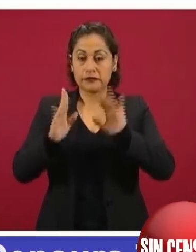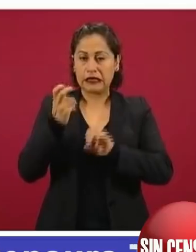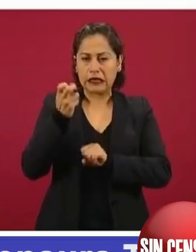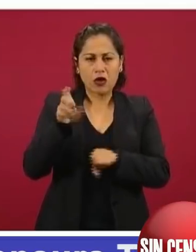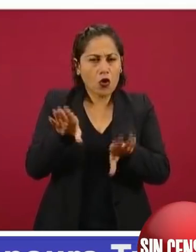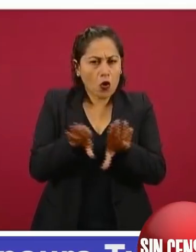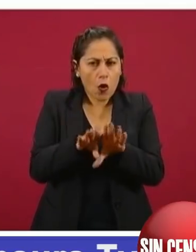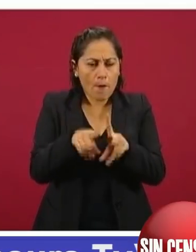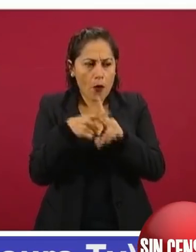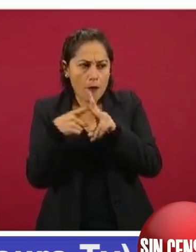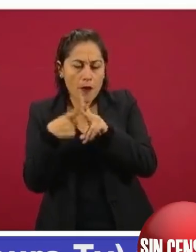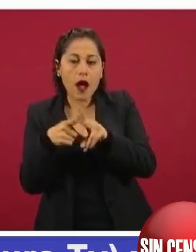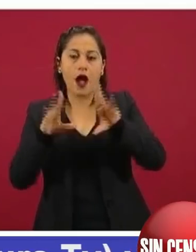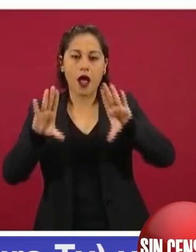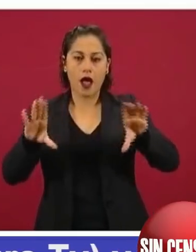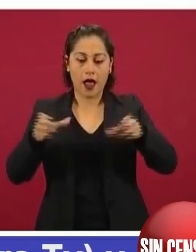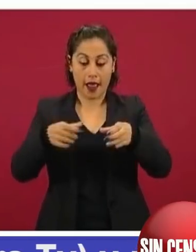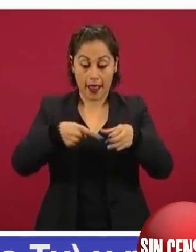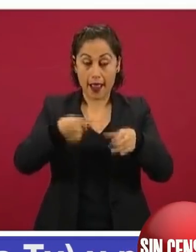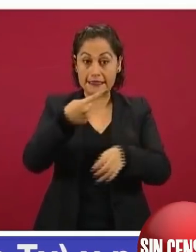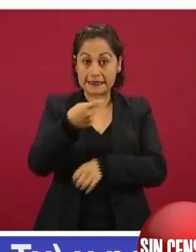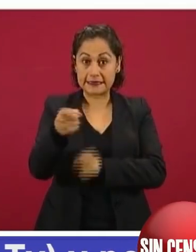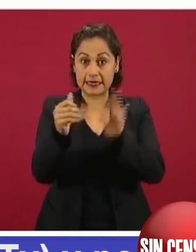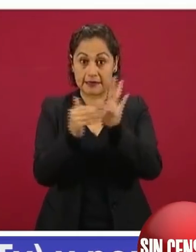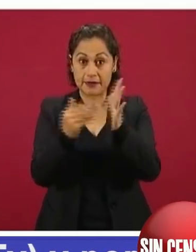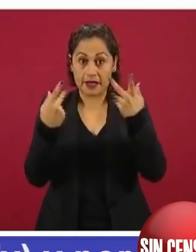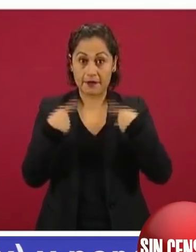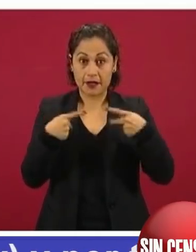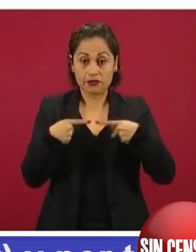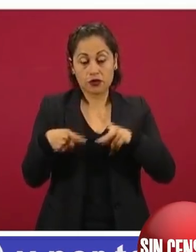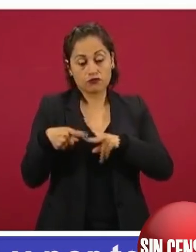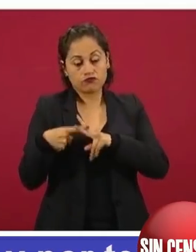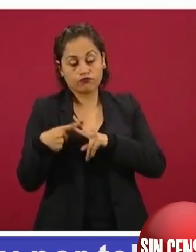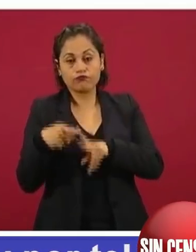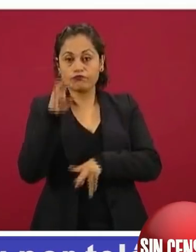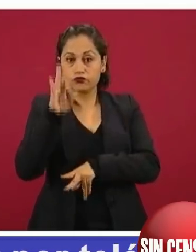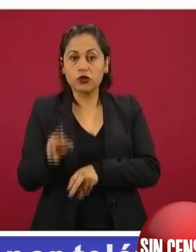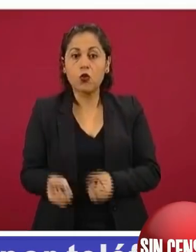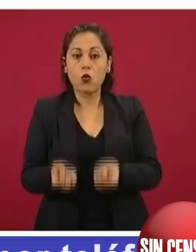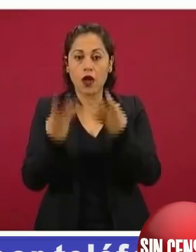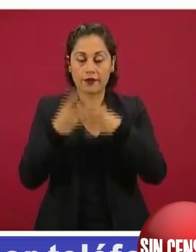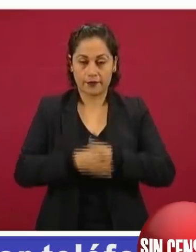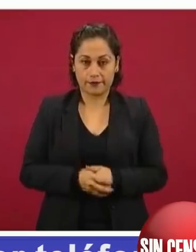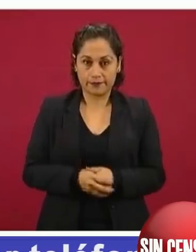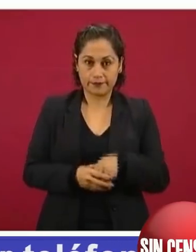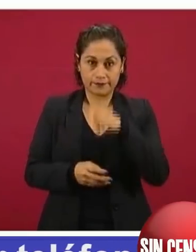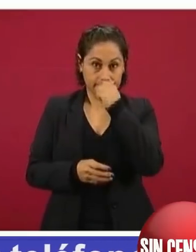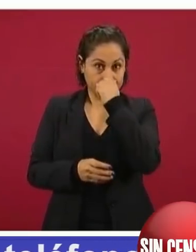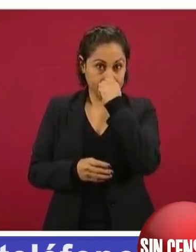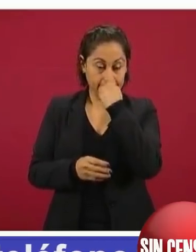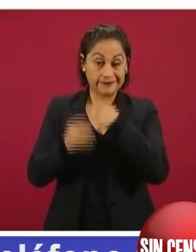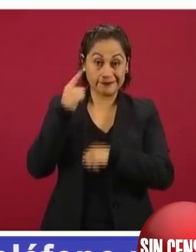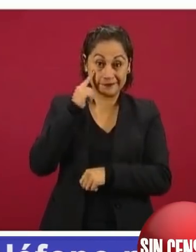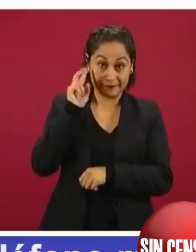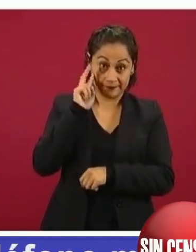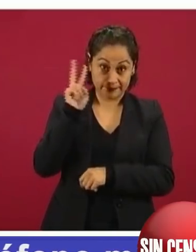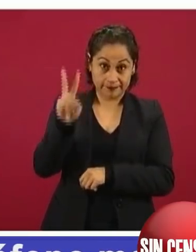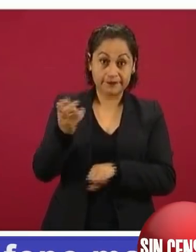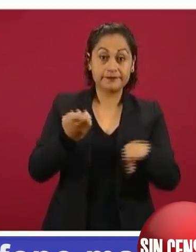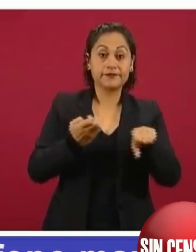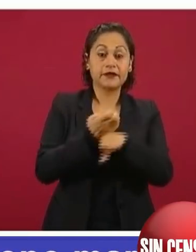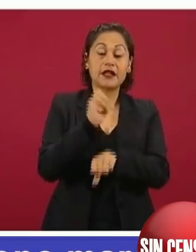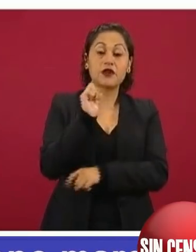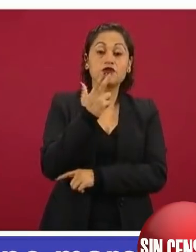por cada 100.000 habitantes tenemos con enfermedad. Y aquí lo que vemos es que Chihuahua, que había estado de